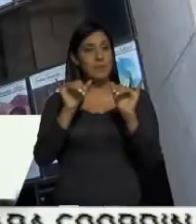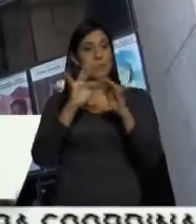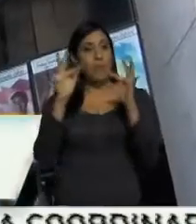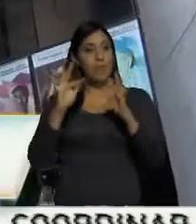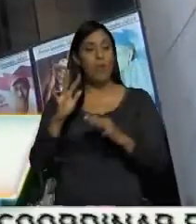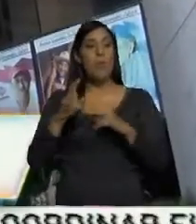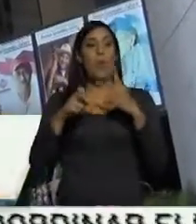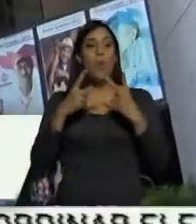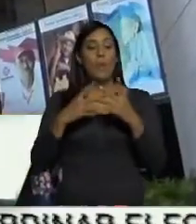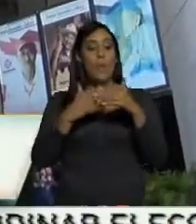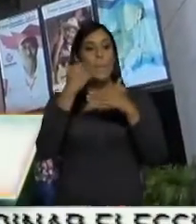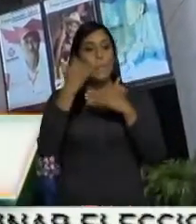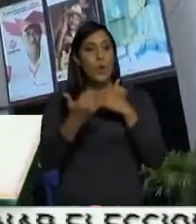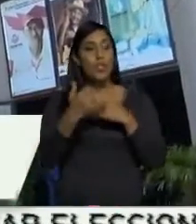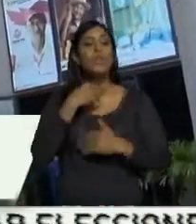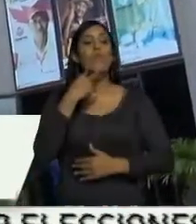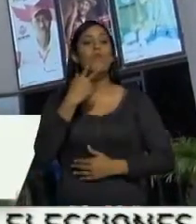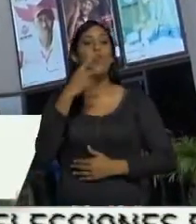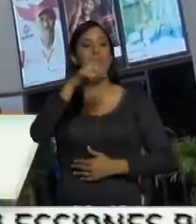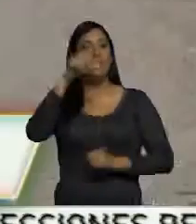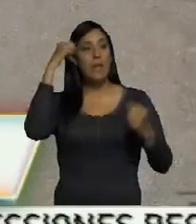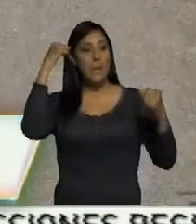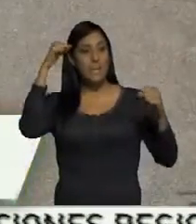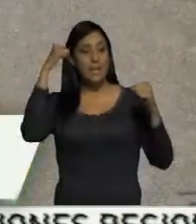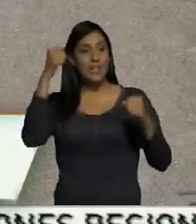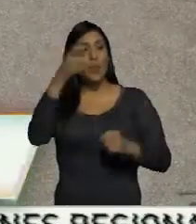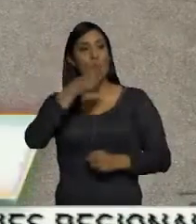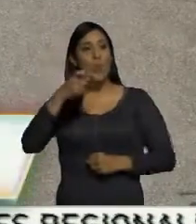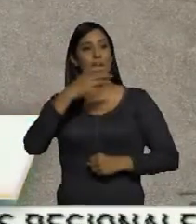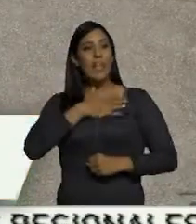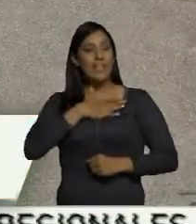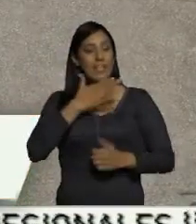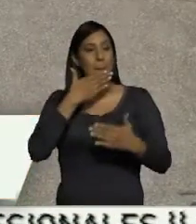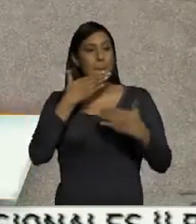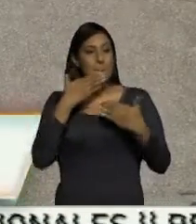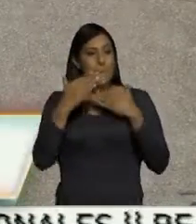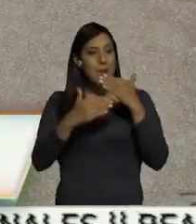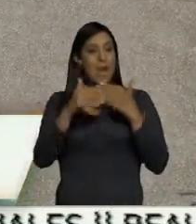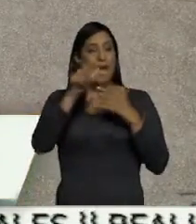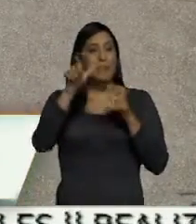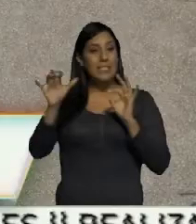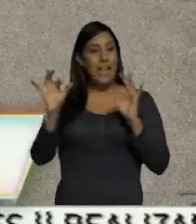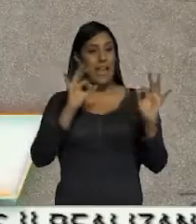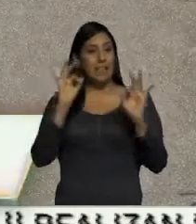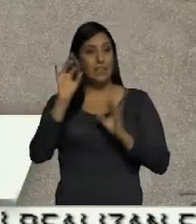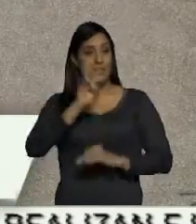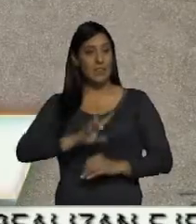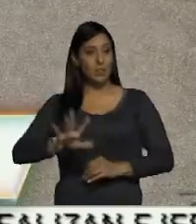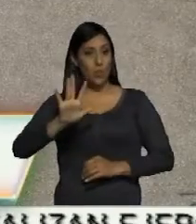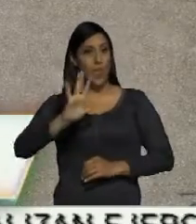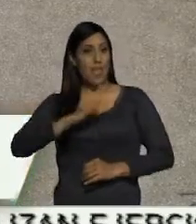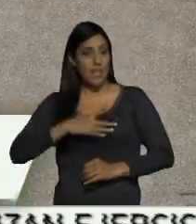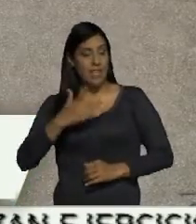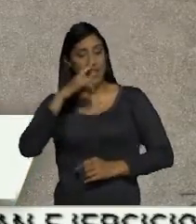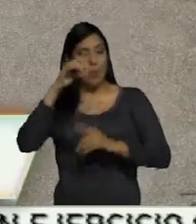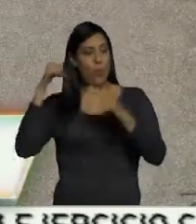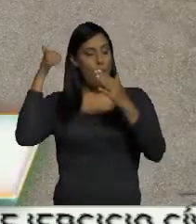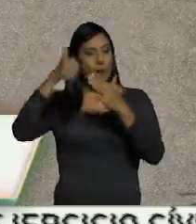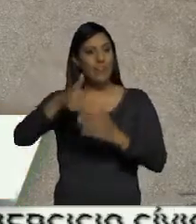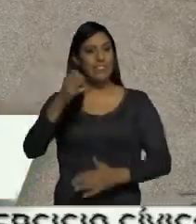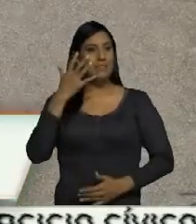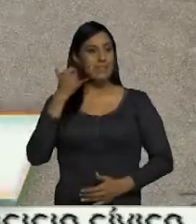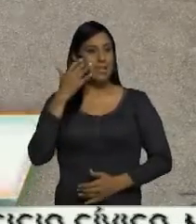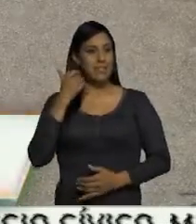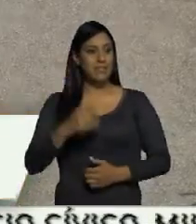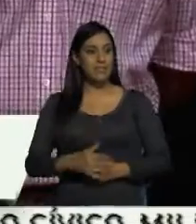forma se creará el proyecto la voz de los creadores que busca tomar en cuenta a aquellos artistas venezolanos con años de experiencia